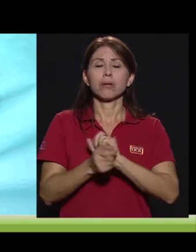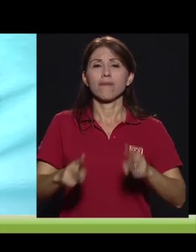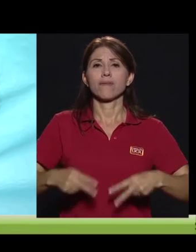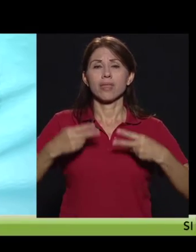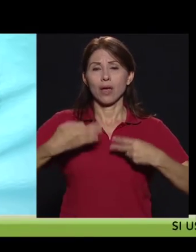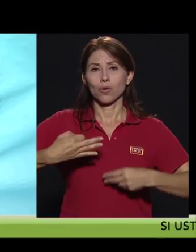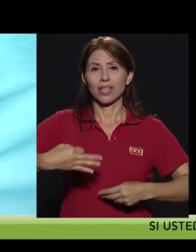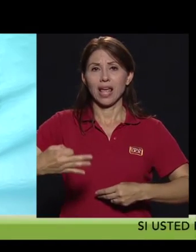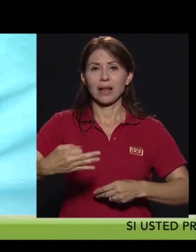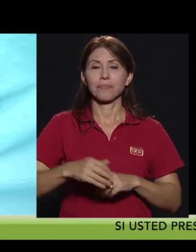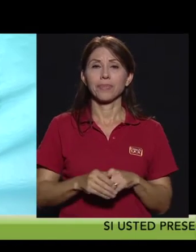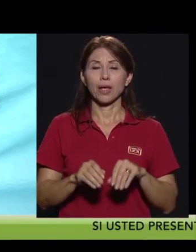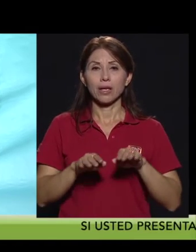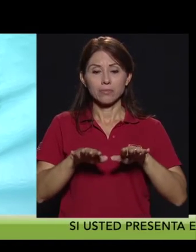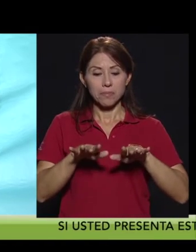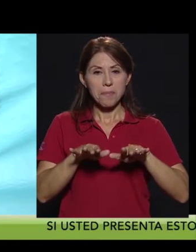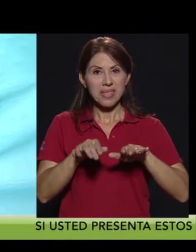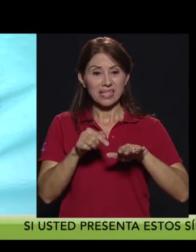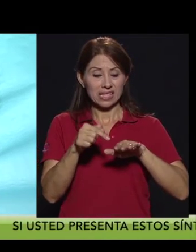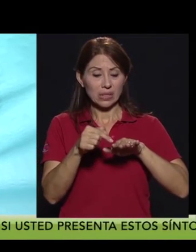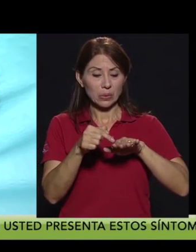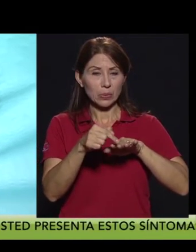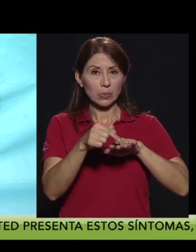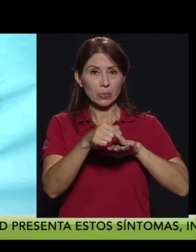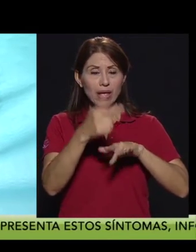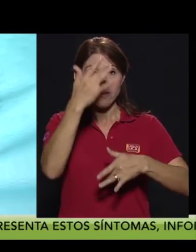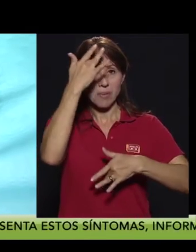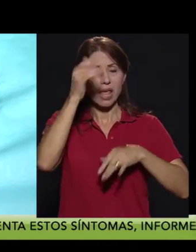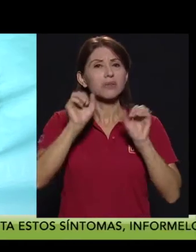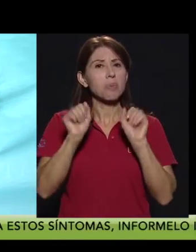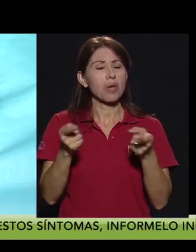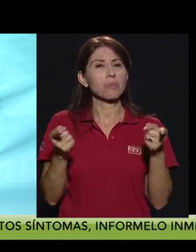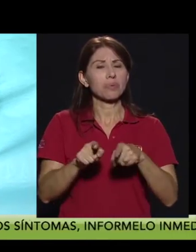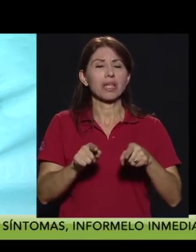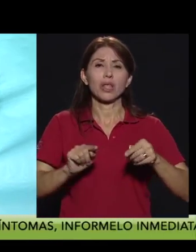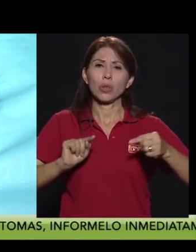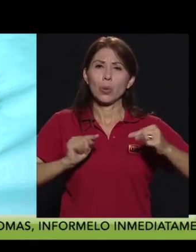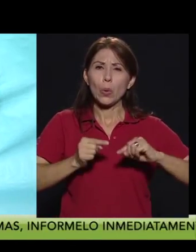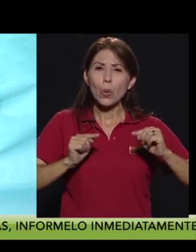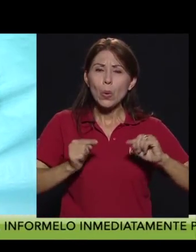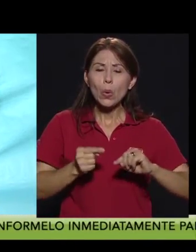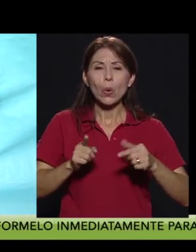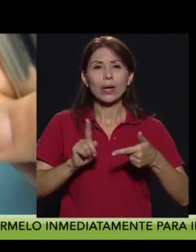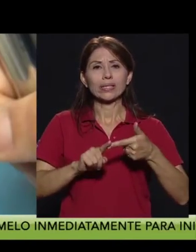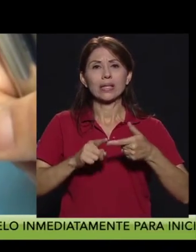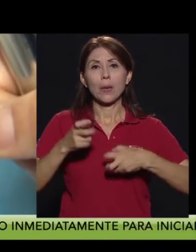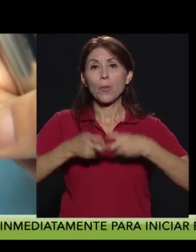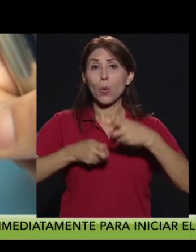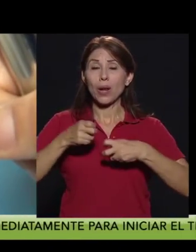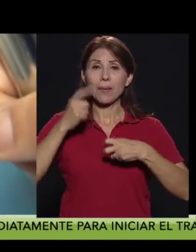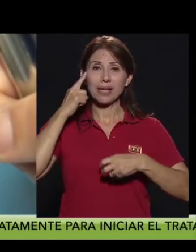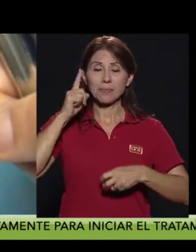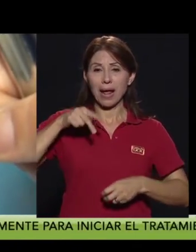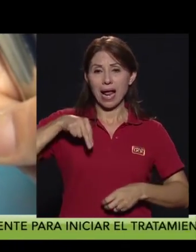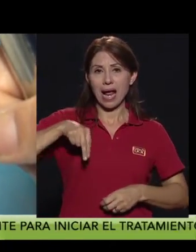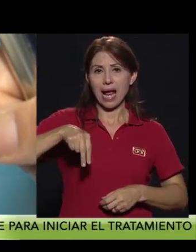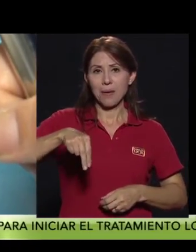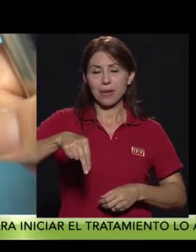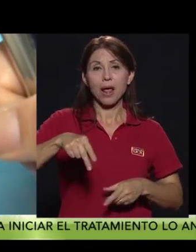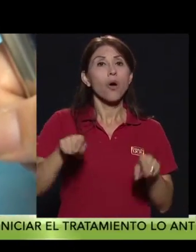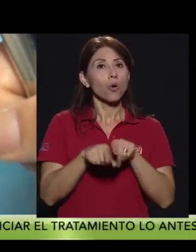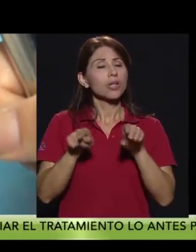Las enfermedades en las uñas pueden traer consecuencias en la vida de la persona adulta mayor, como dolores en los pies, problemas en la